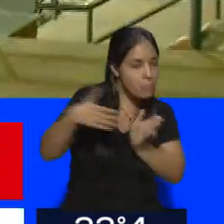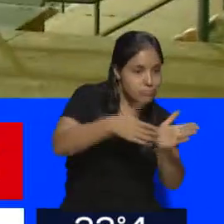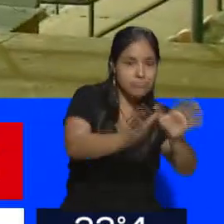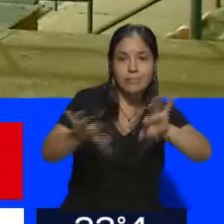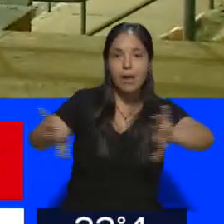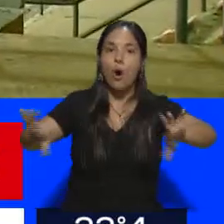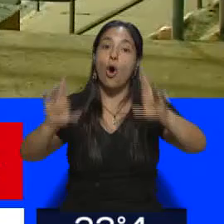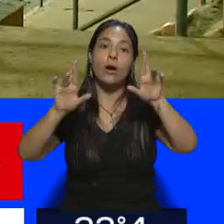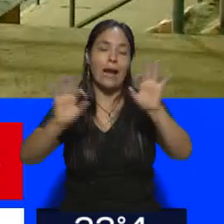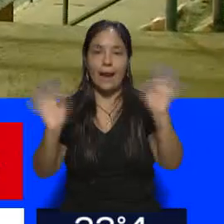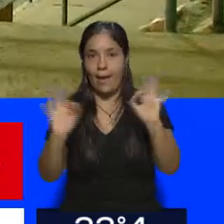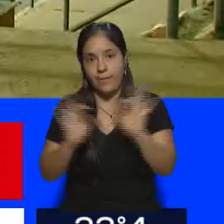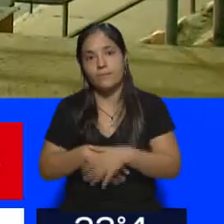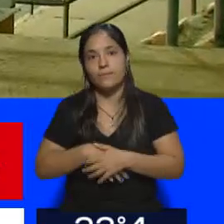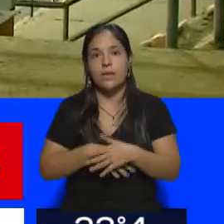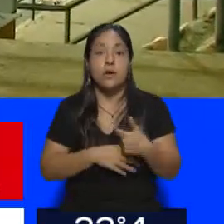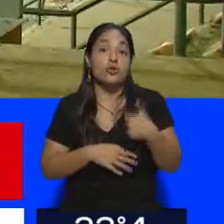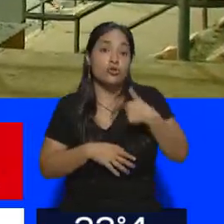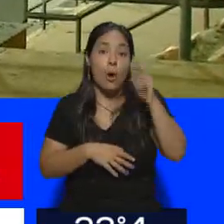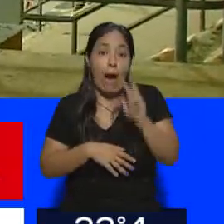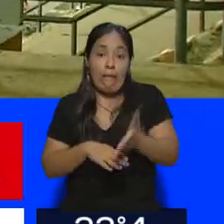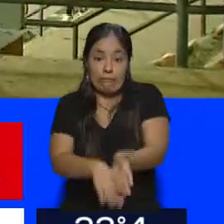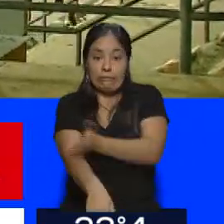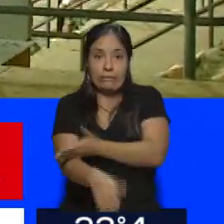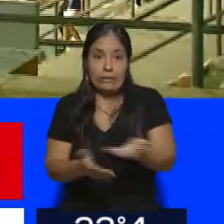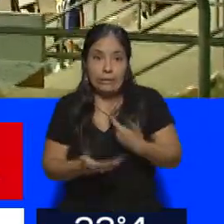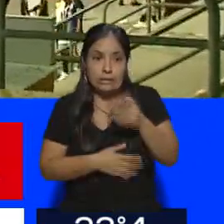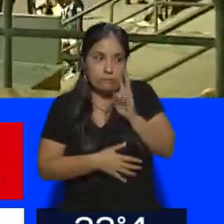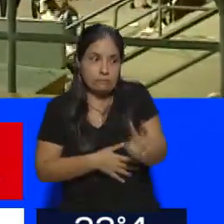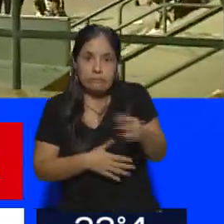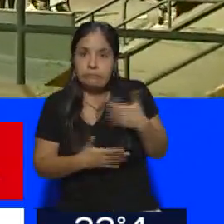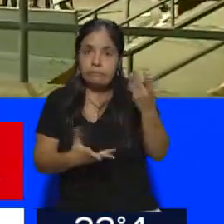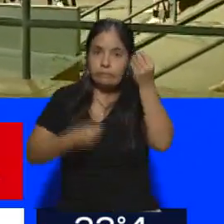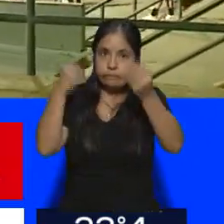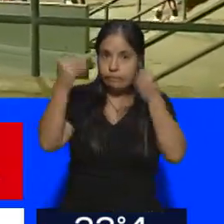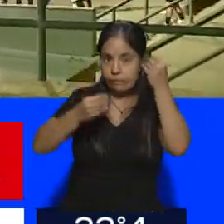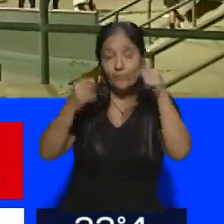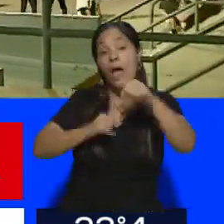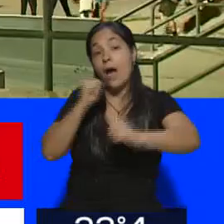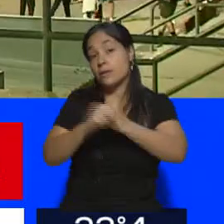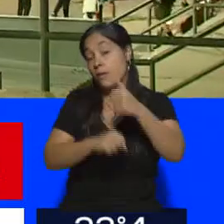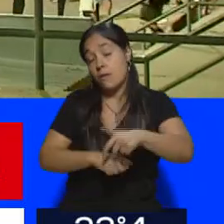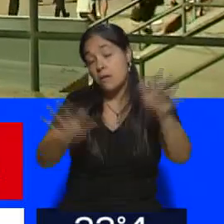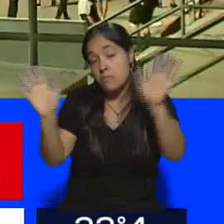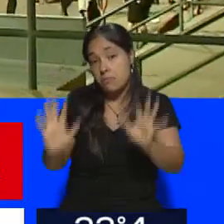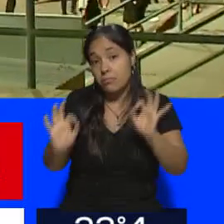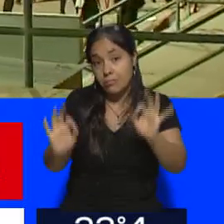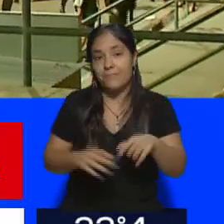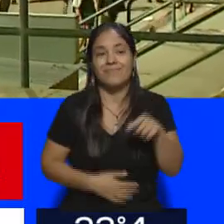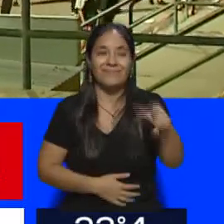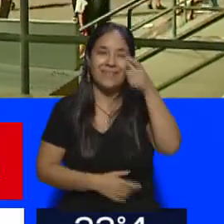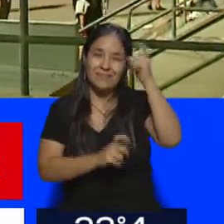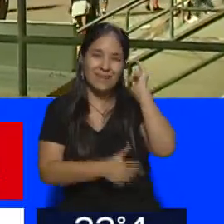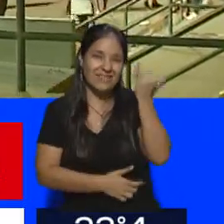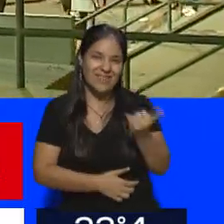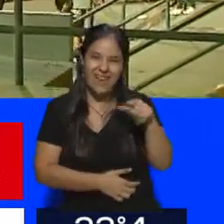A mí me preocupó ver la previa, Fernando, nada más. Pero sí, bueno, por suerte, y está bueno que lo marquemos, está controlado. Tenés muchos años de